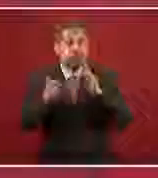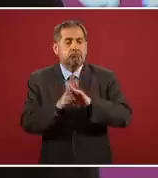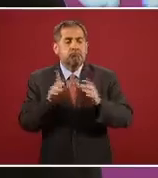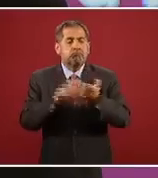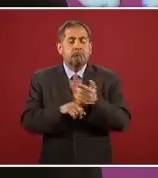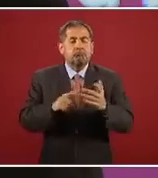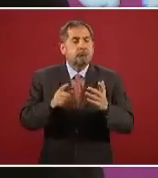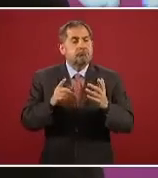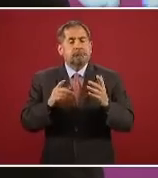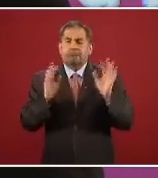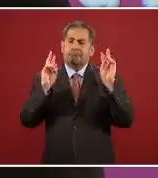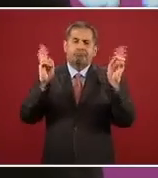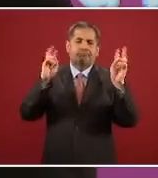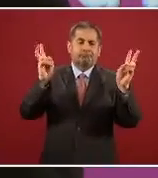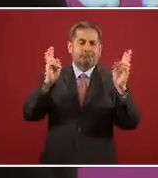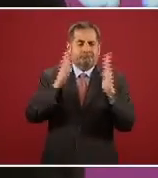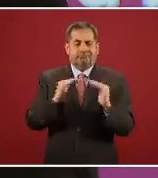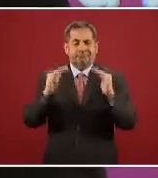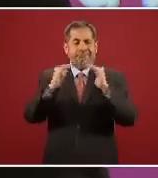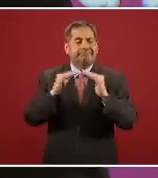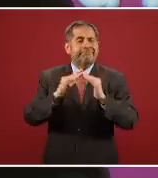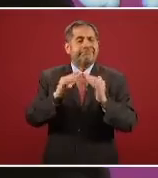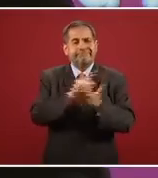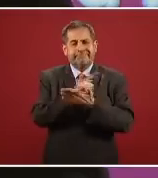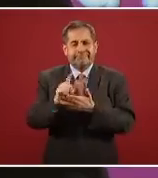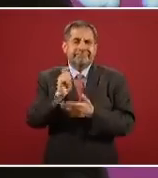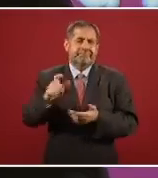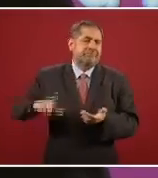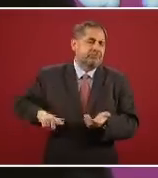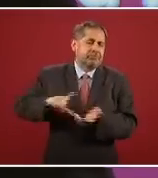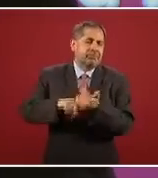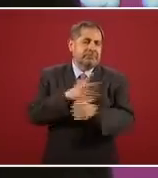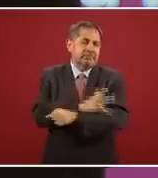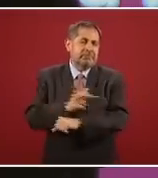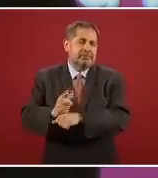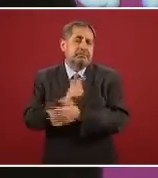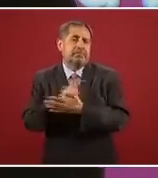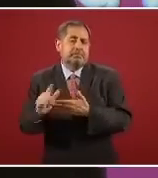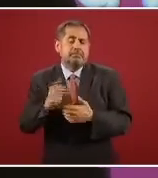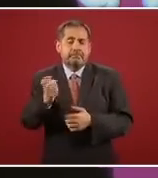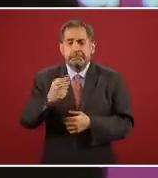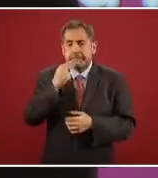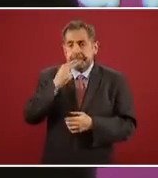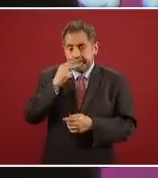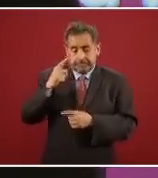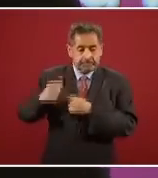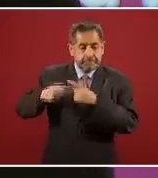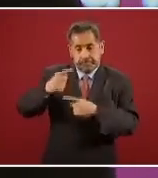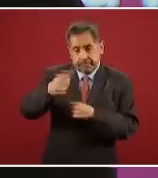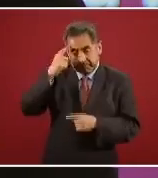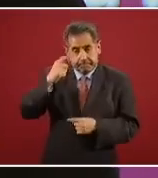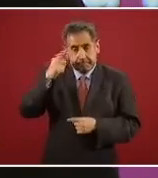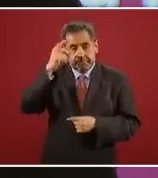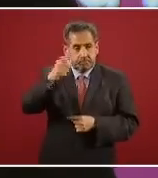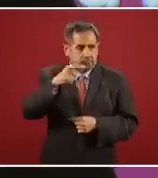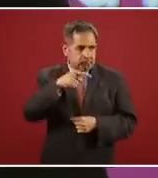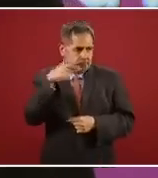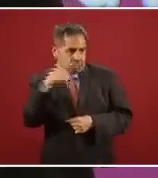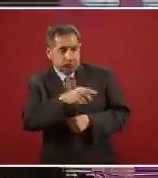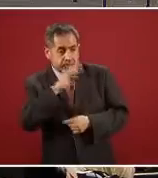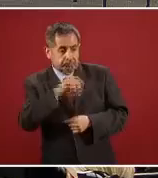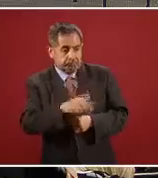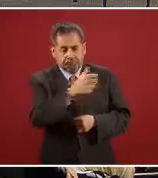casa limpia y a partir de ahí poder generar casos que lleven a las personas ante los